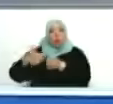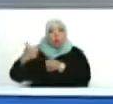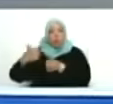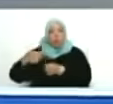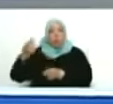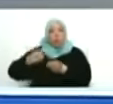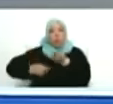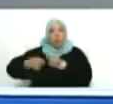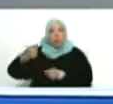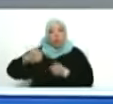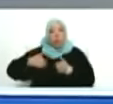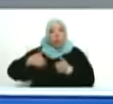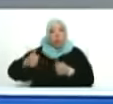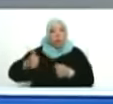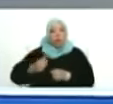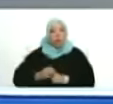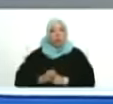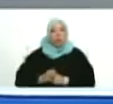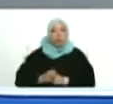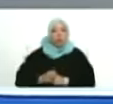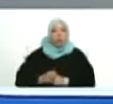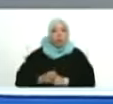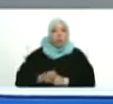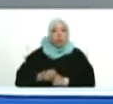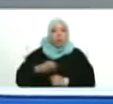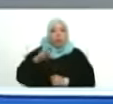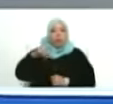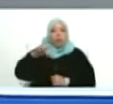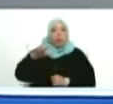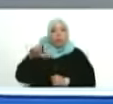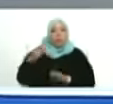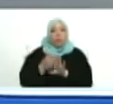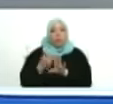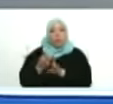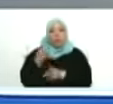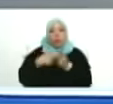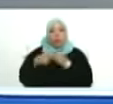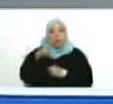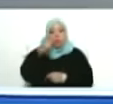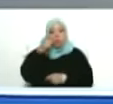Comuna, Salud, a Mervin Maldonado, al ministro de Seguridad.